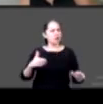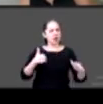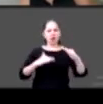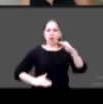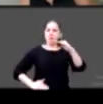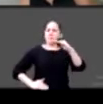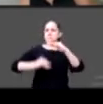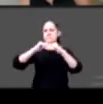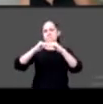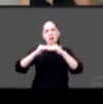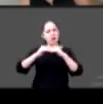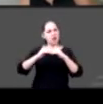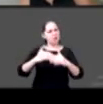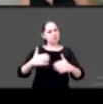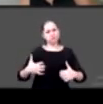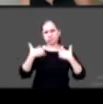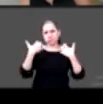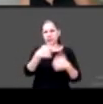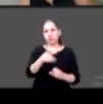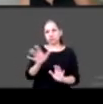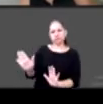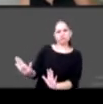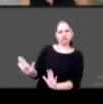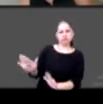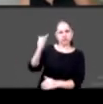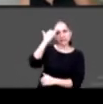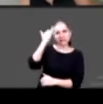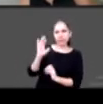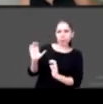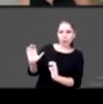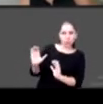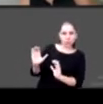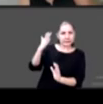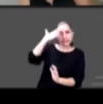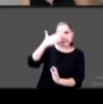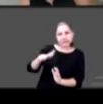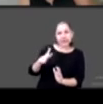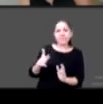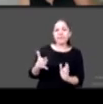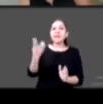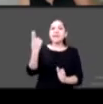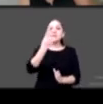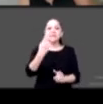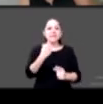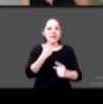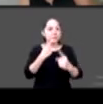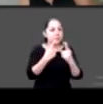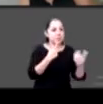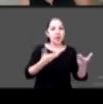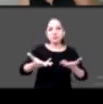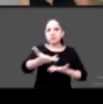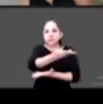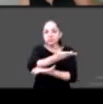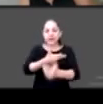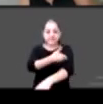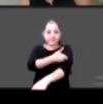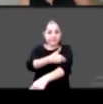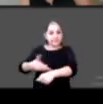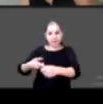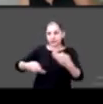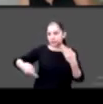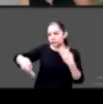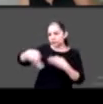espacio libre. Yo creo que ahí es donde tenemos todos que trabajar juntos como familia. Por ejemplo, ¿cómo